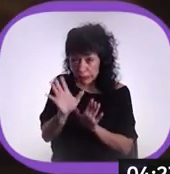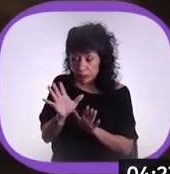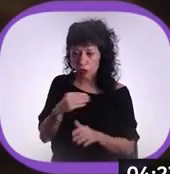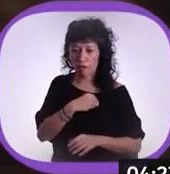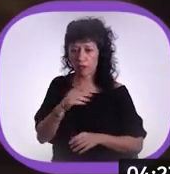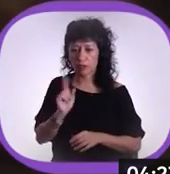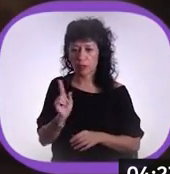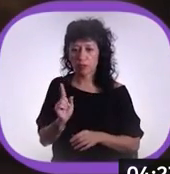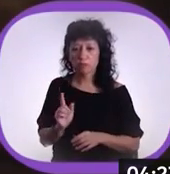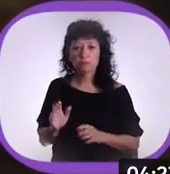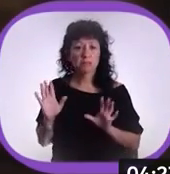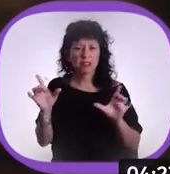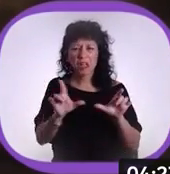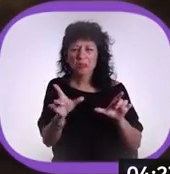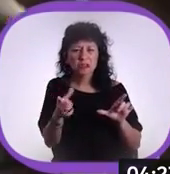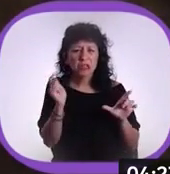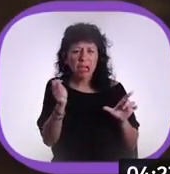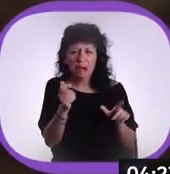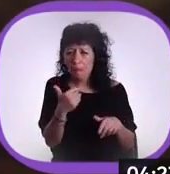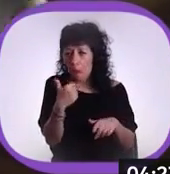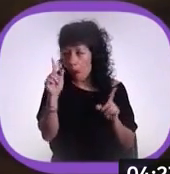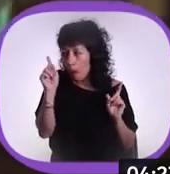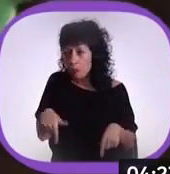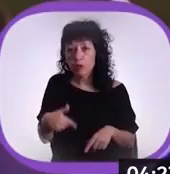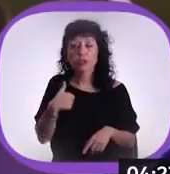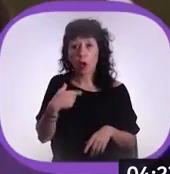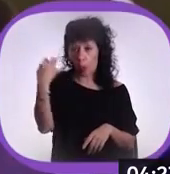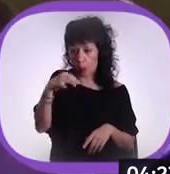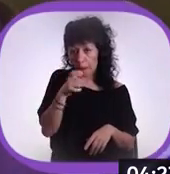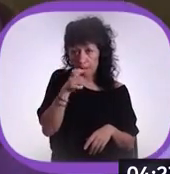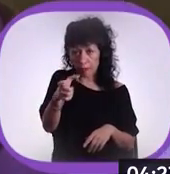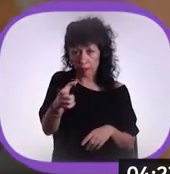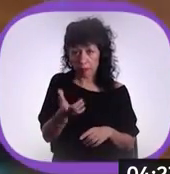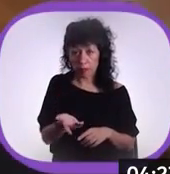no sé quién es televisión, pero hablo con la verdad.